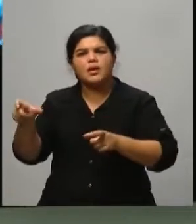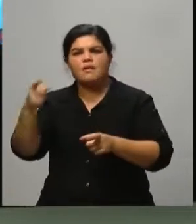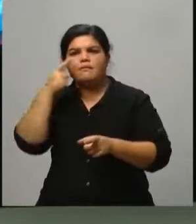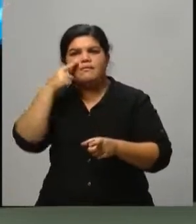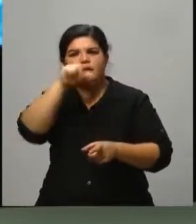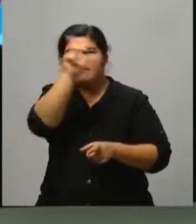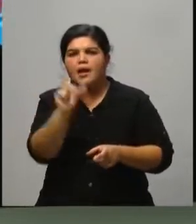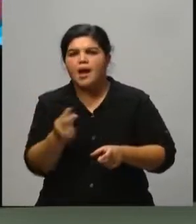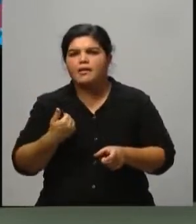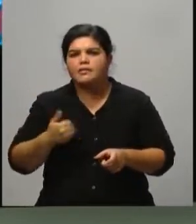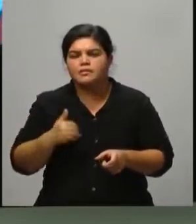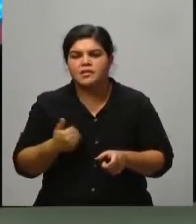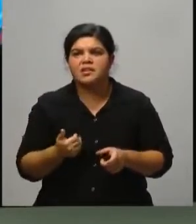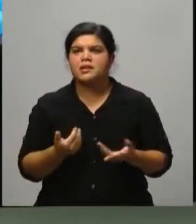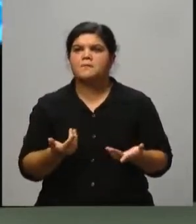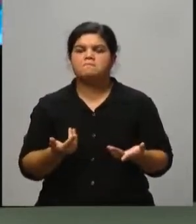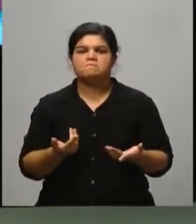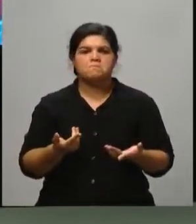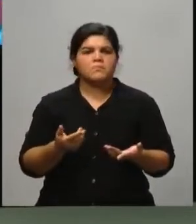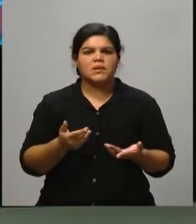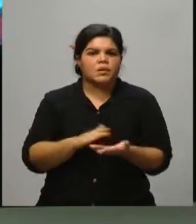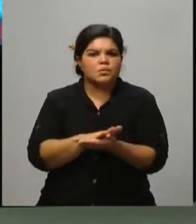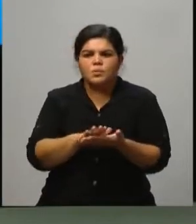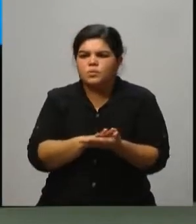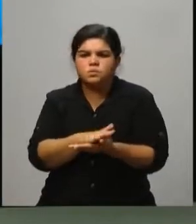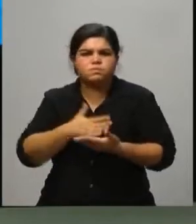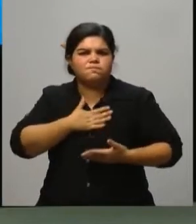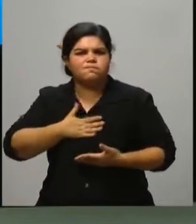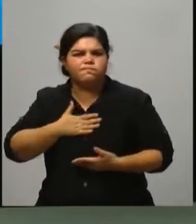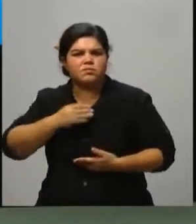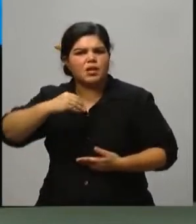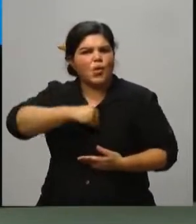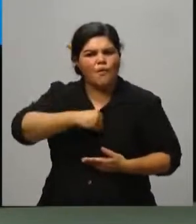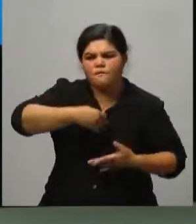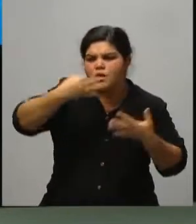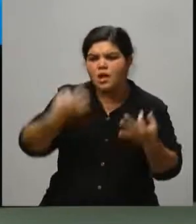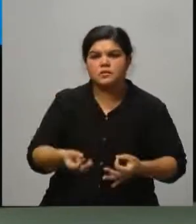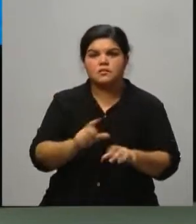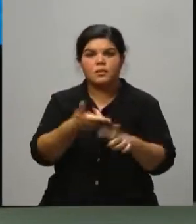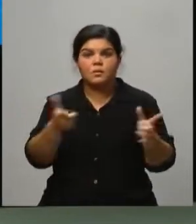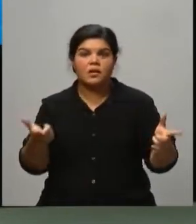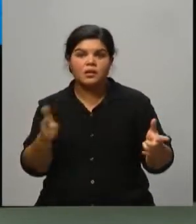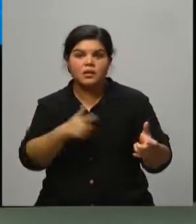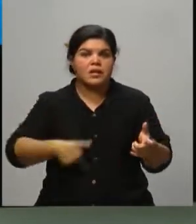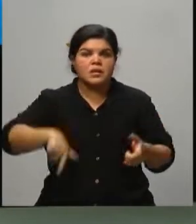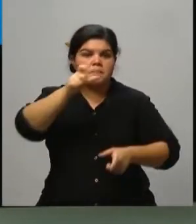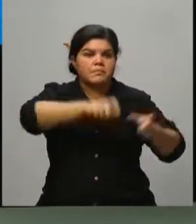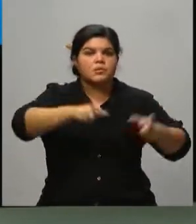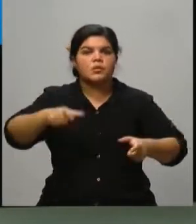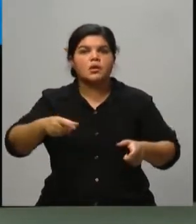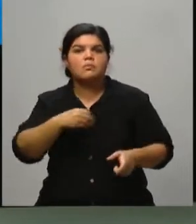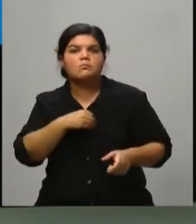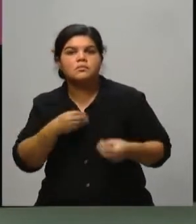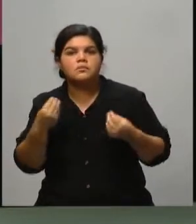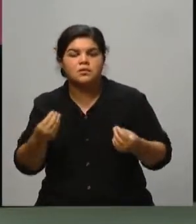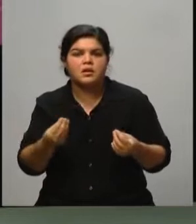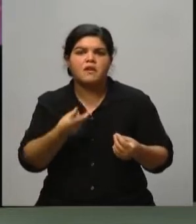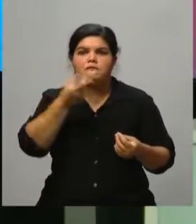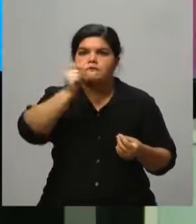la palabra nunca más. Y lo mismo pasa con Alberto, o sea, cuando Alberto está rodeado de personas que le